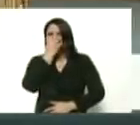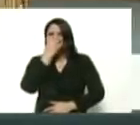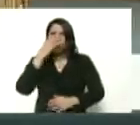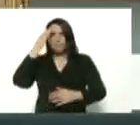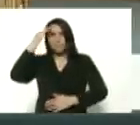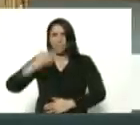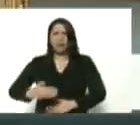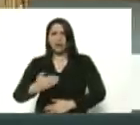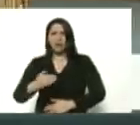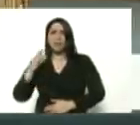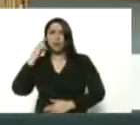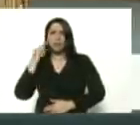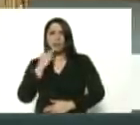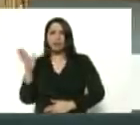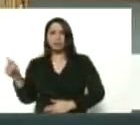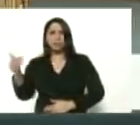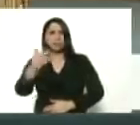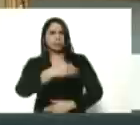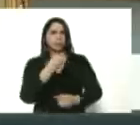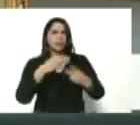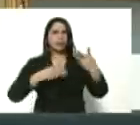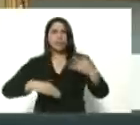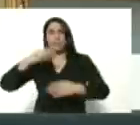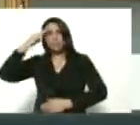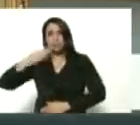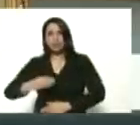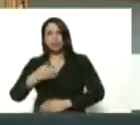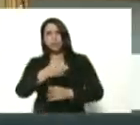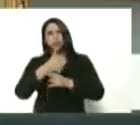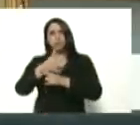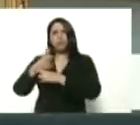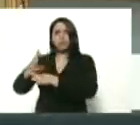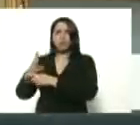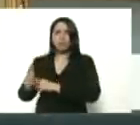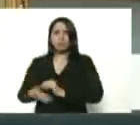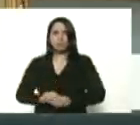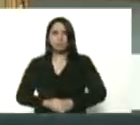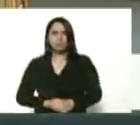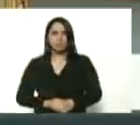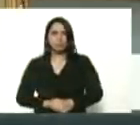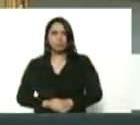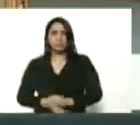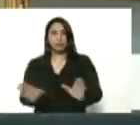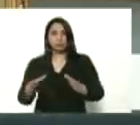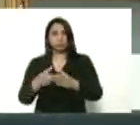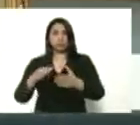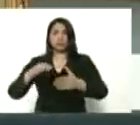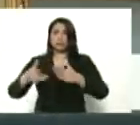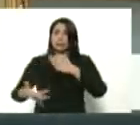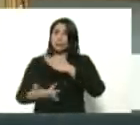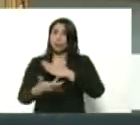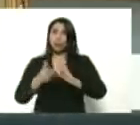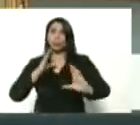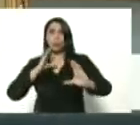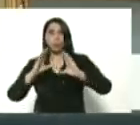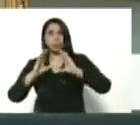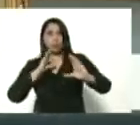Se recogió el material militar, los fusiles, el equipo tecnológico de